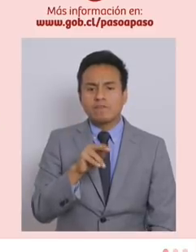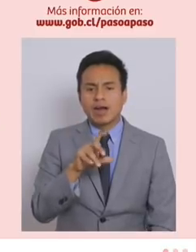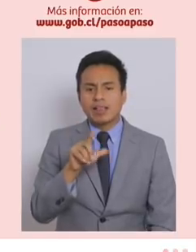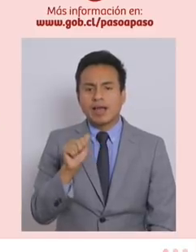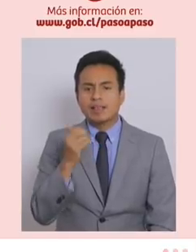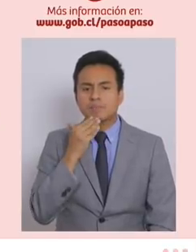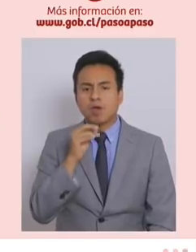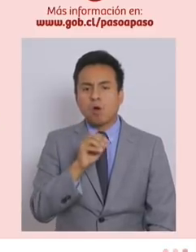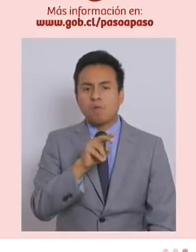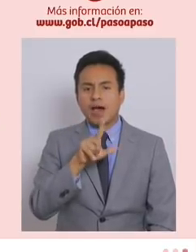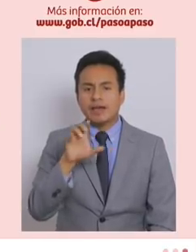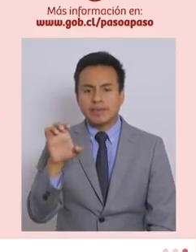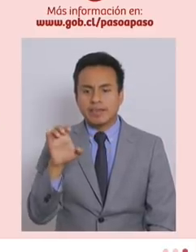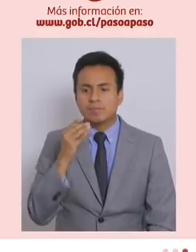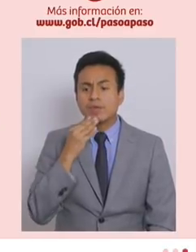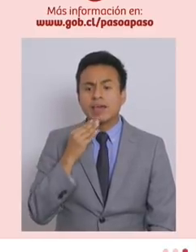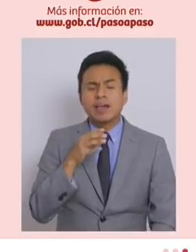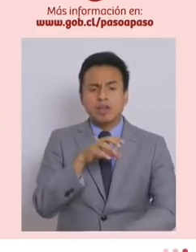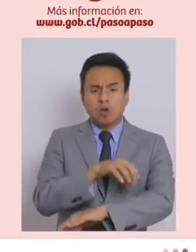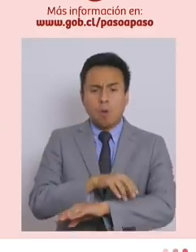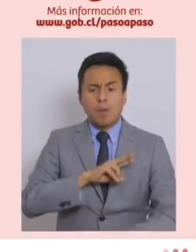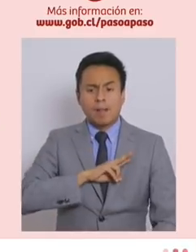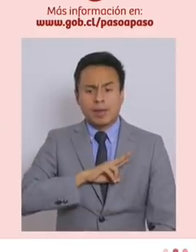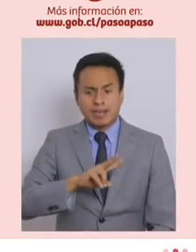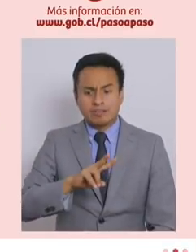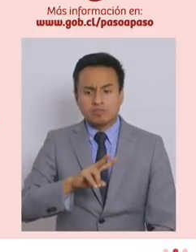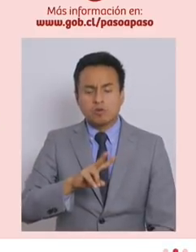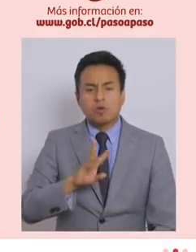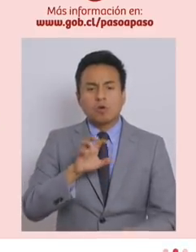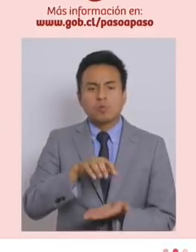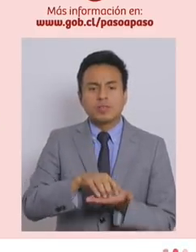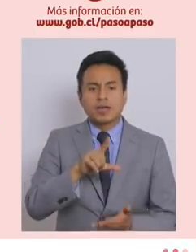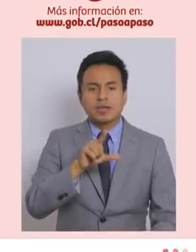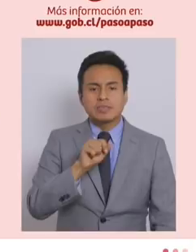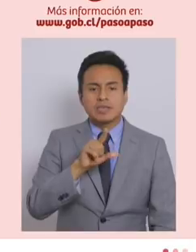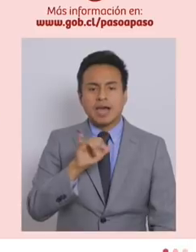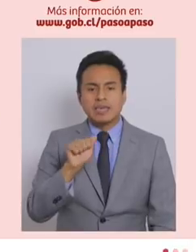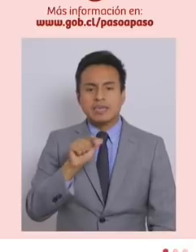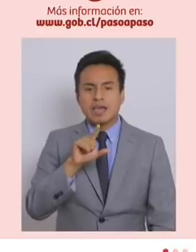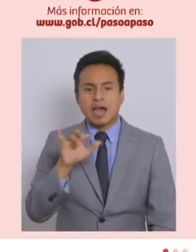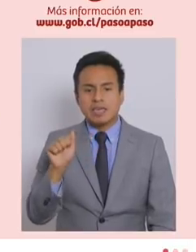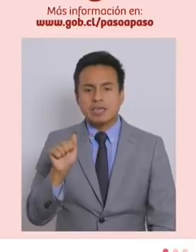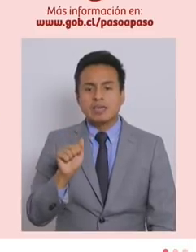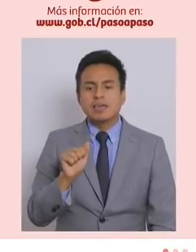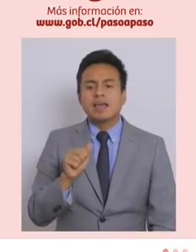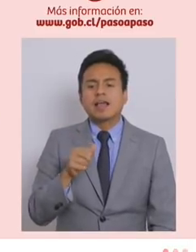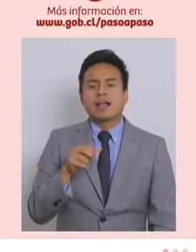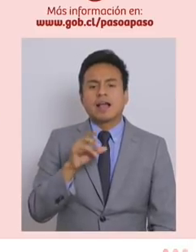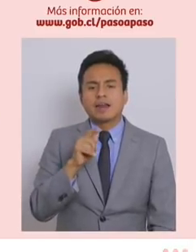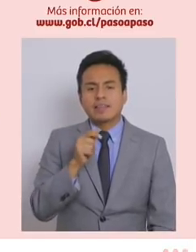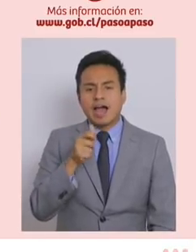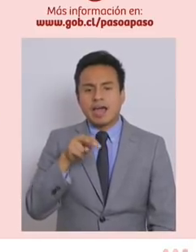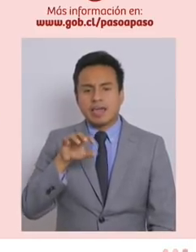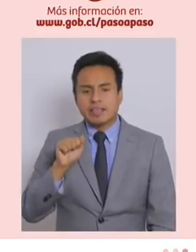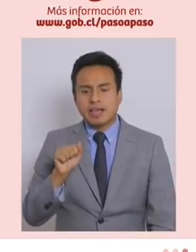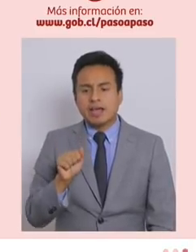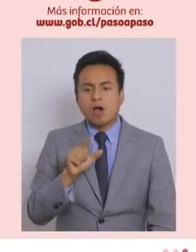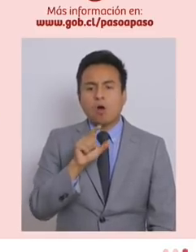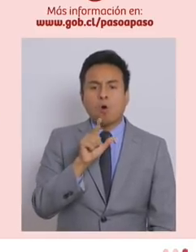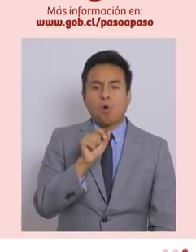en la región de valparaíso las comunas de yaya y cartagena y olmué